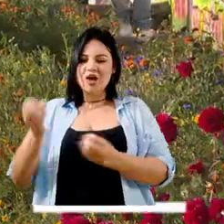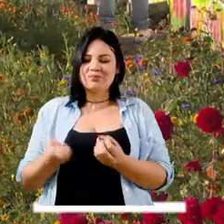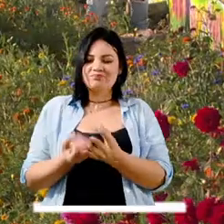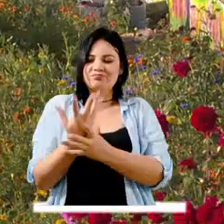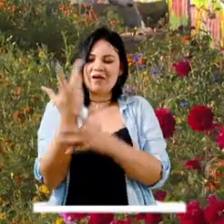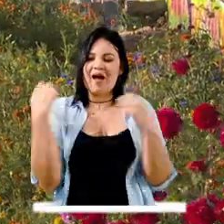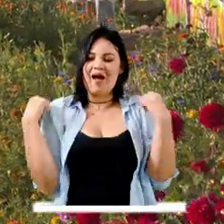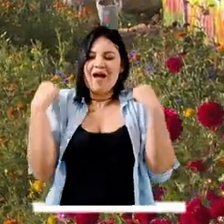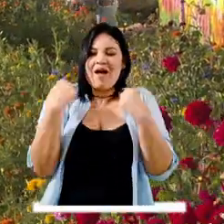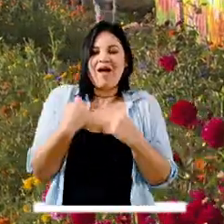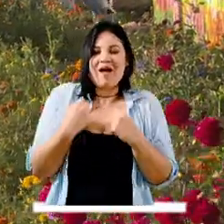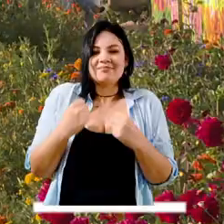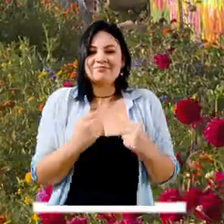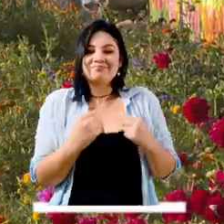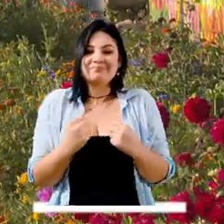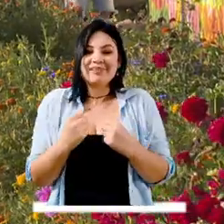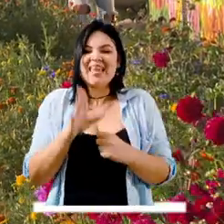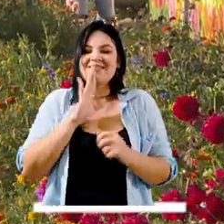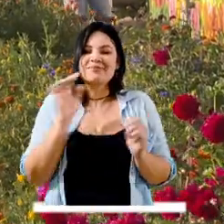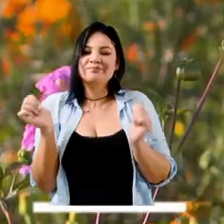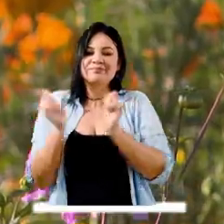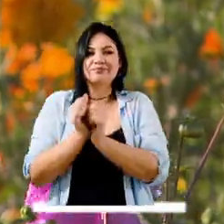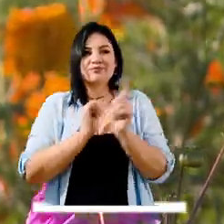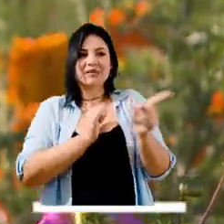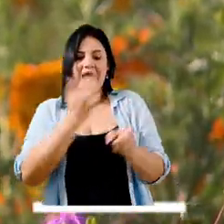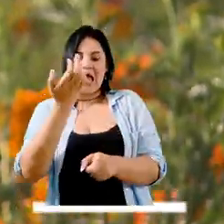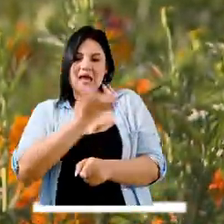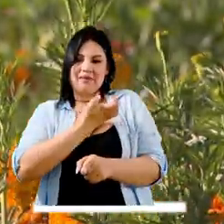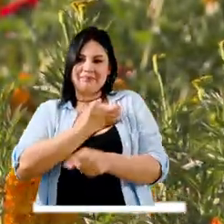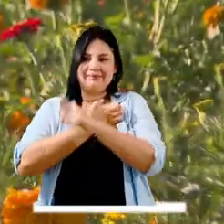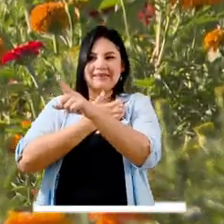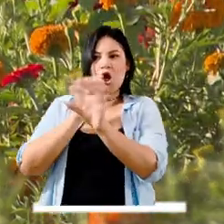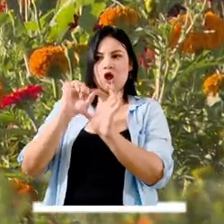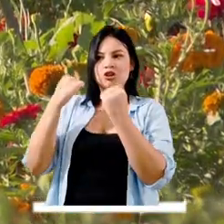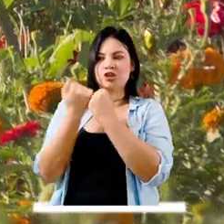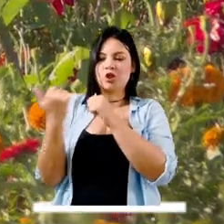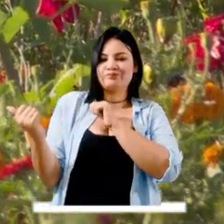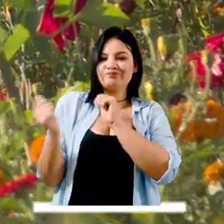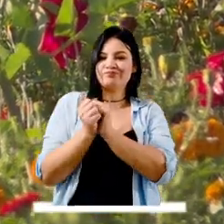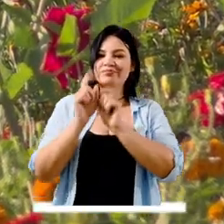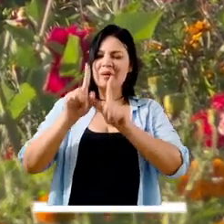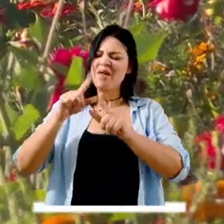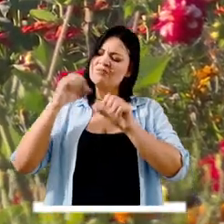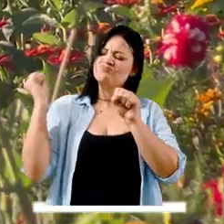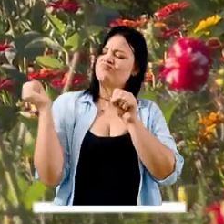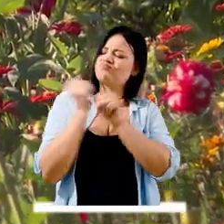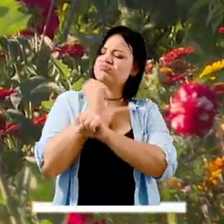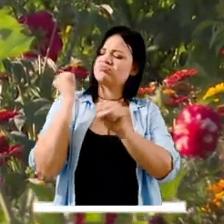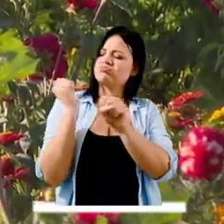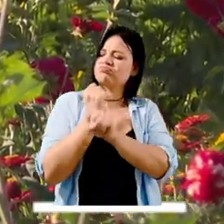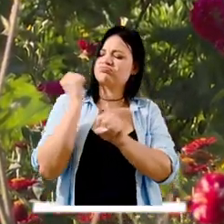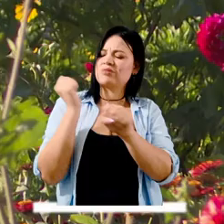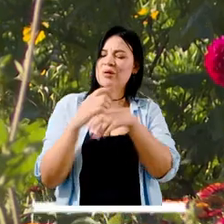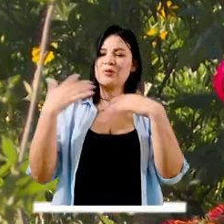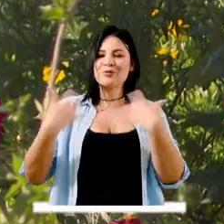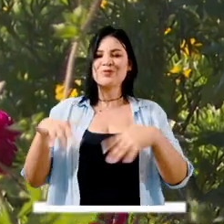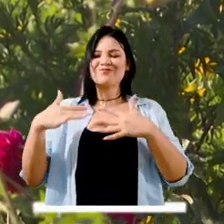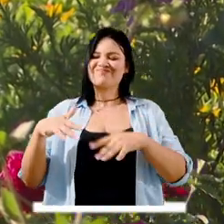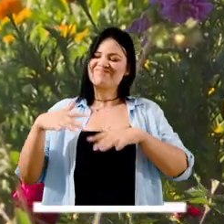Antioquia, que en conjunto con la Administración Municipal, el Consejo de Medellín, estamos trabajando para que